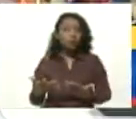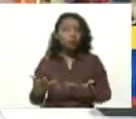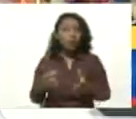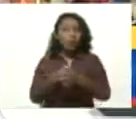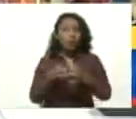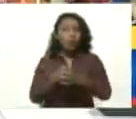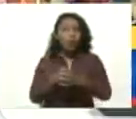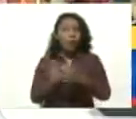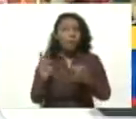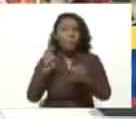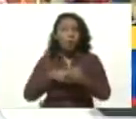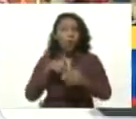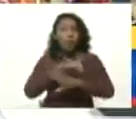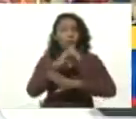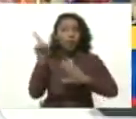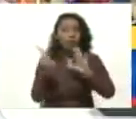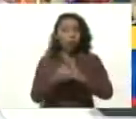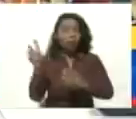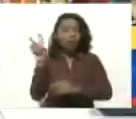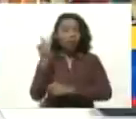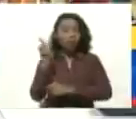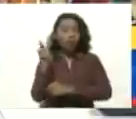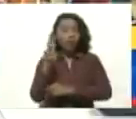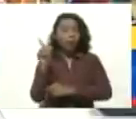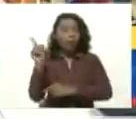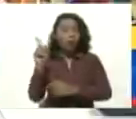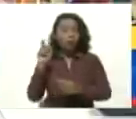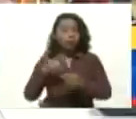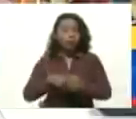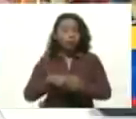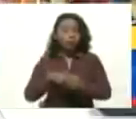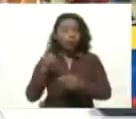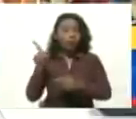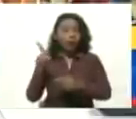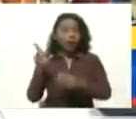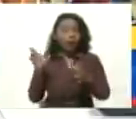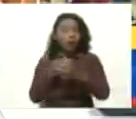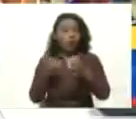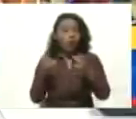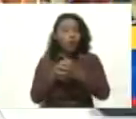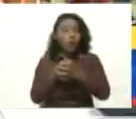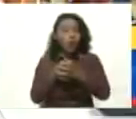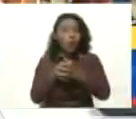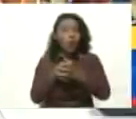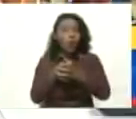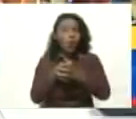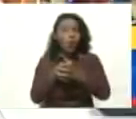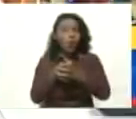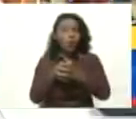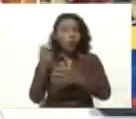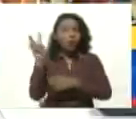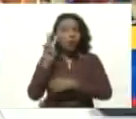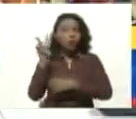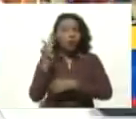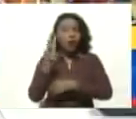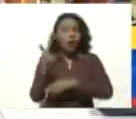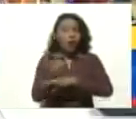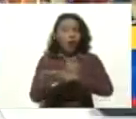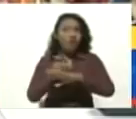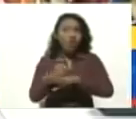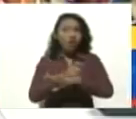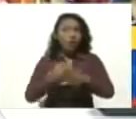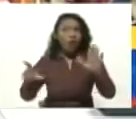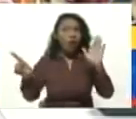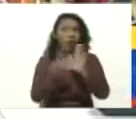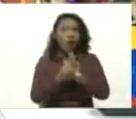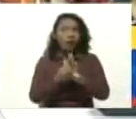Alet Zat, diplomático venezolano, por ser miembro de la Comisión de Venezuela, del gobierno